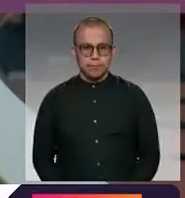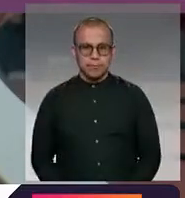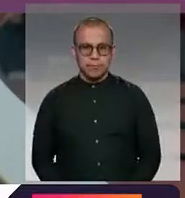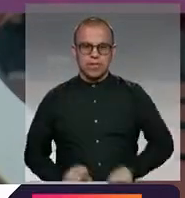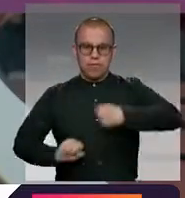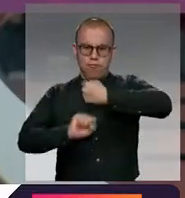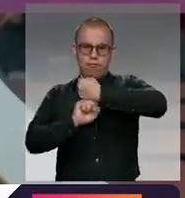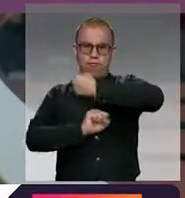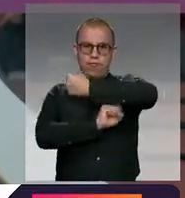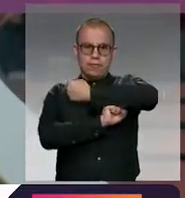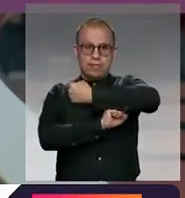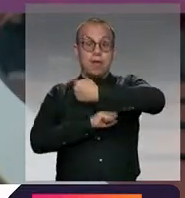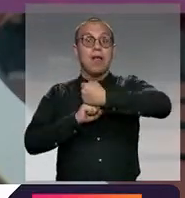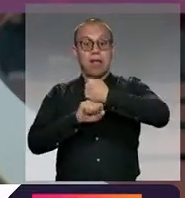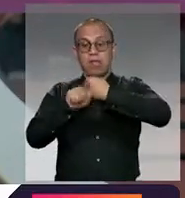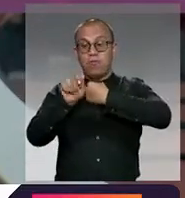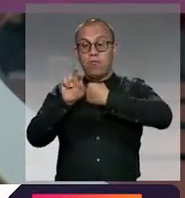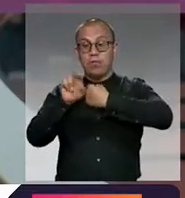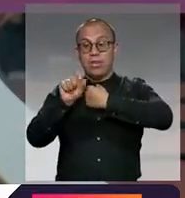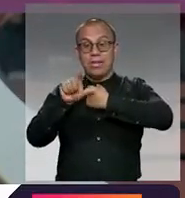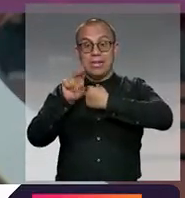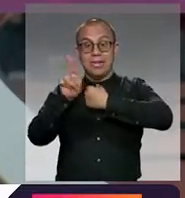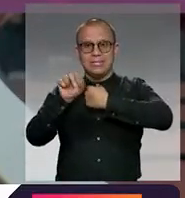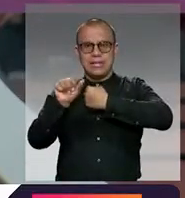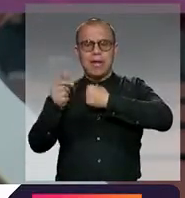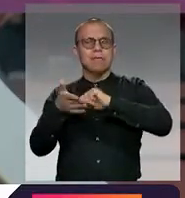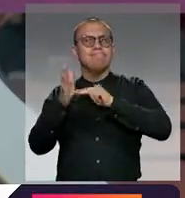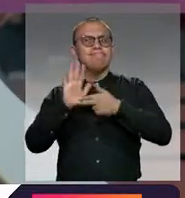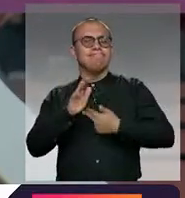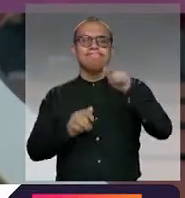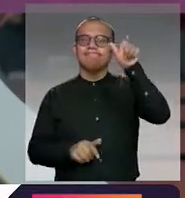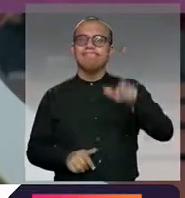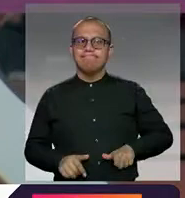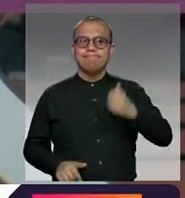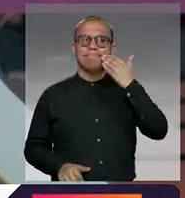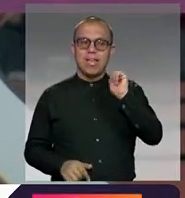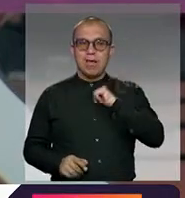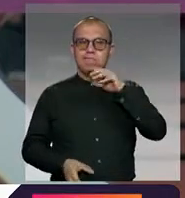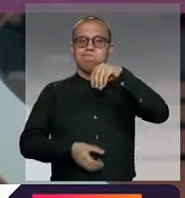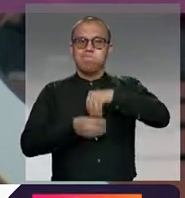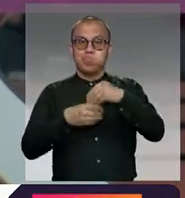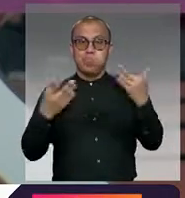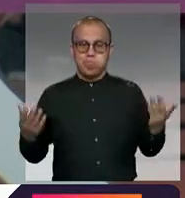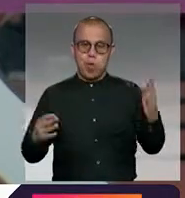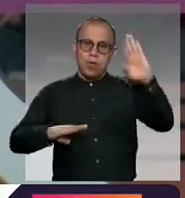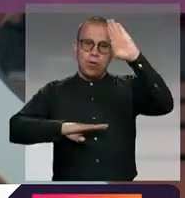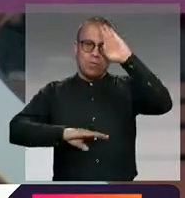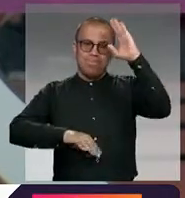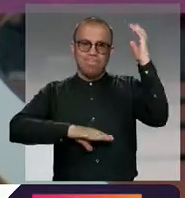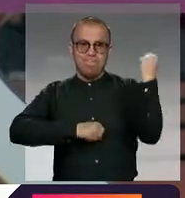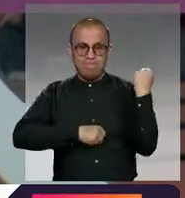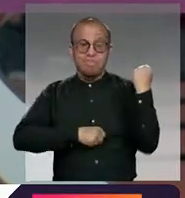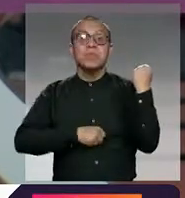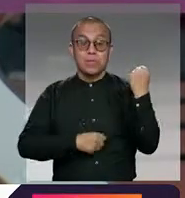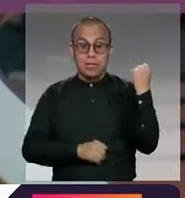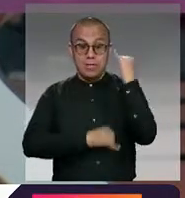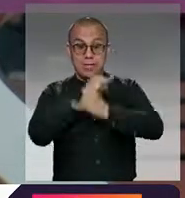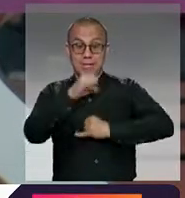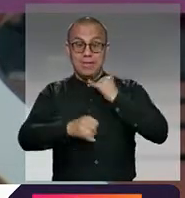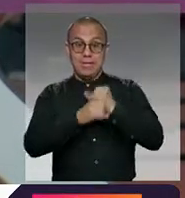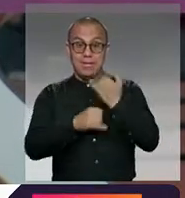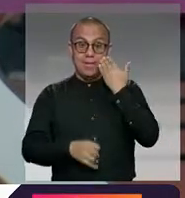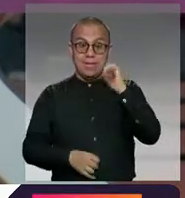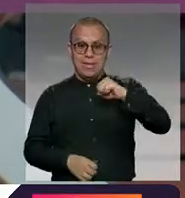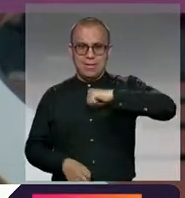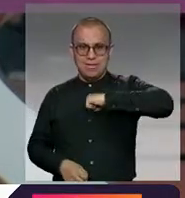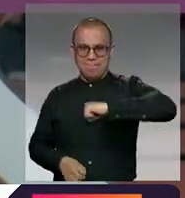Fortaleza, esa es la palabra con la que muchos definen a las mujeres que integran las fuerzas militares. Hoy, en el Día Internacional por